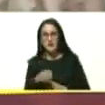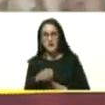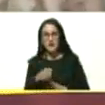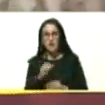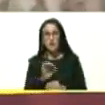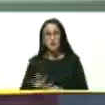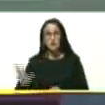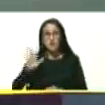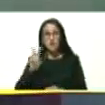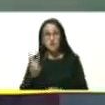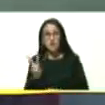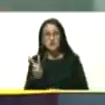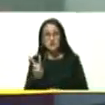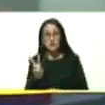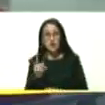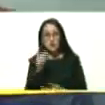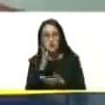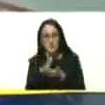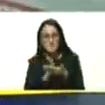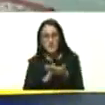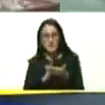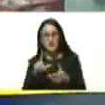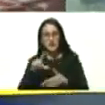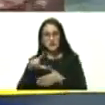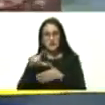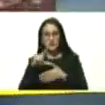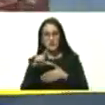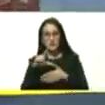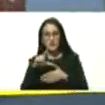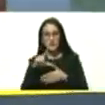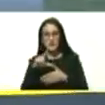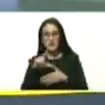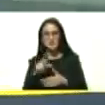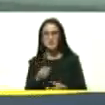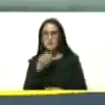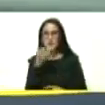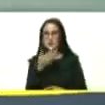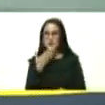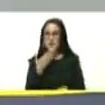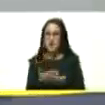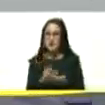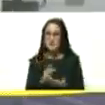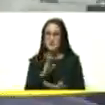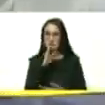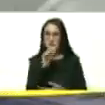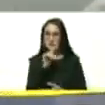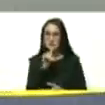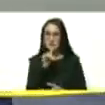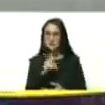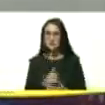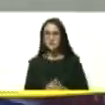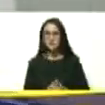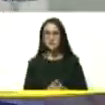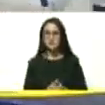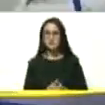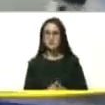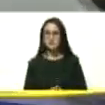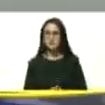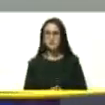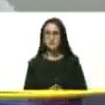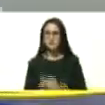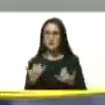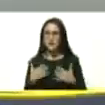toda Venezuela y buena parte de Latinoamérica. Buenas tardes, gracias por el pase, presidente.